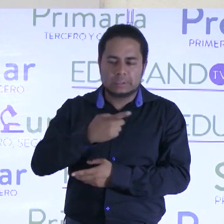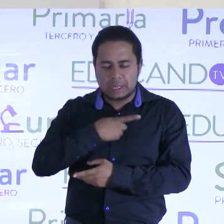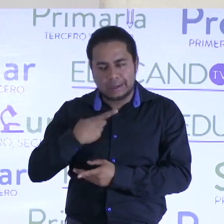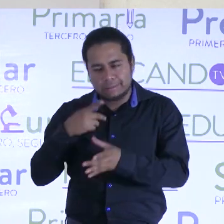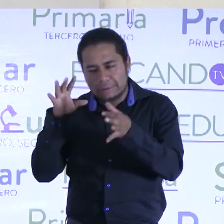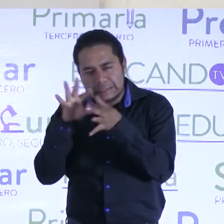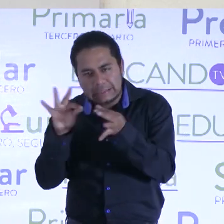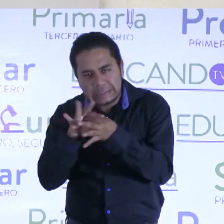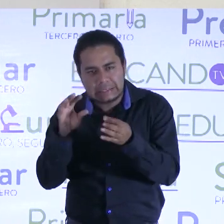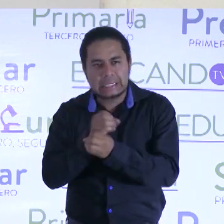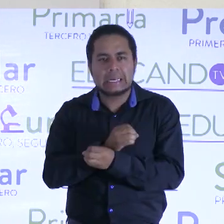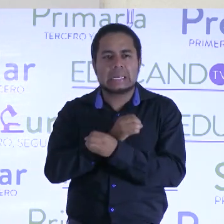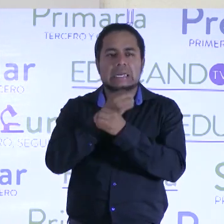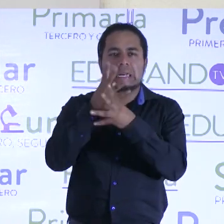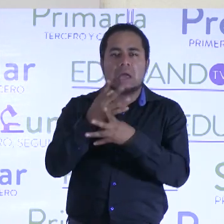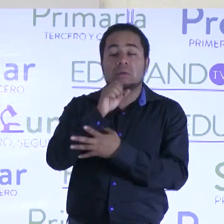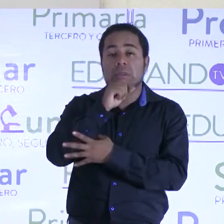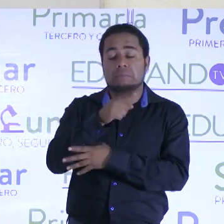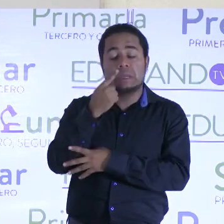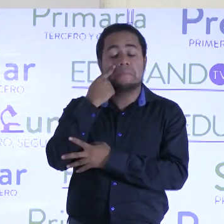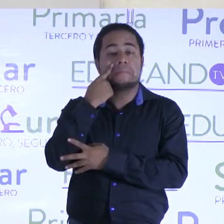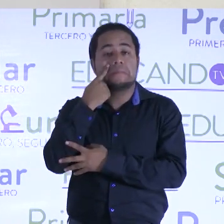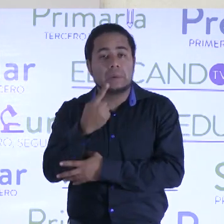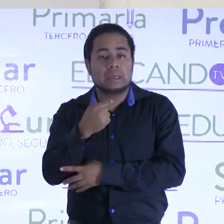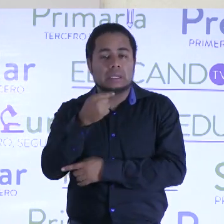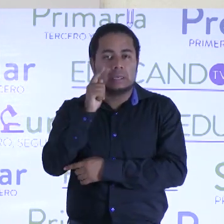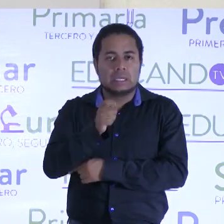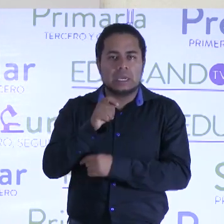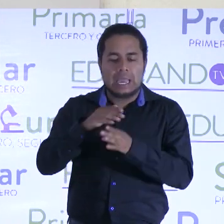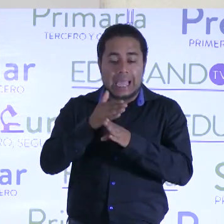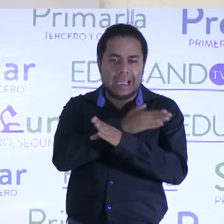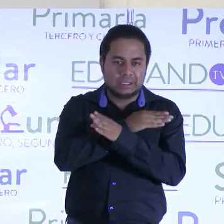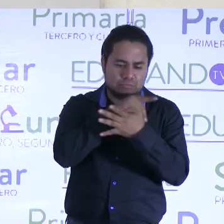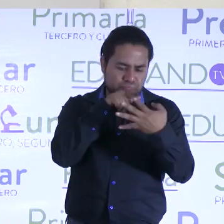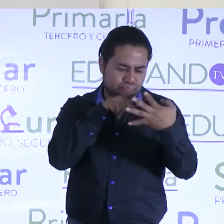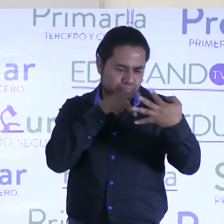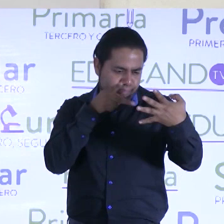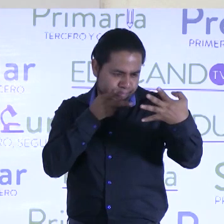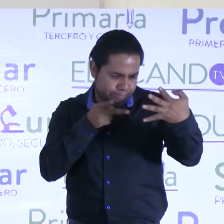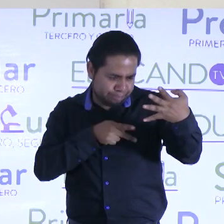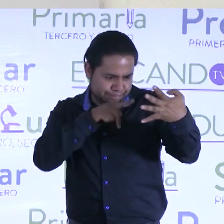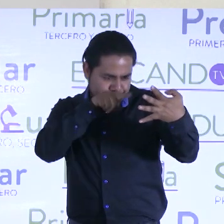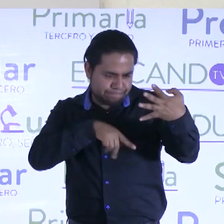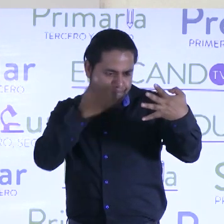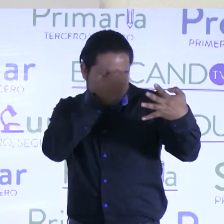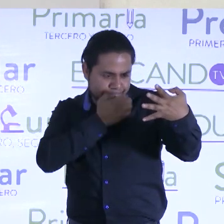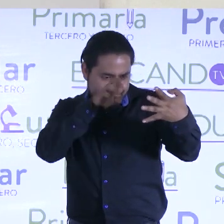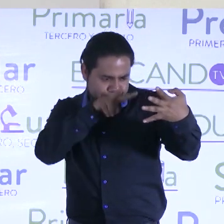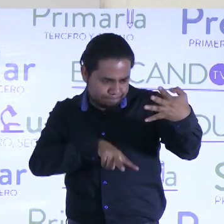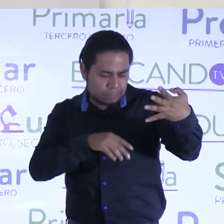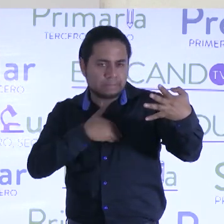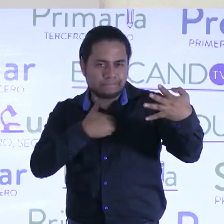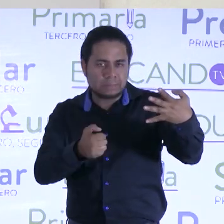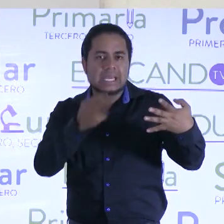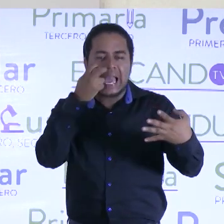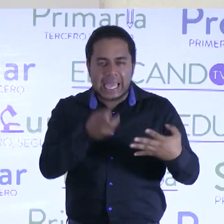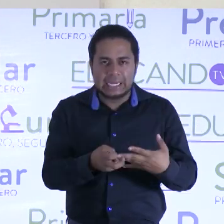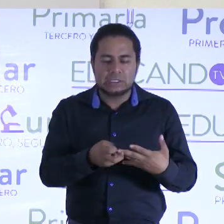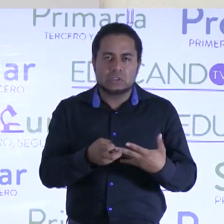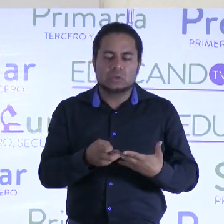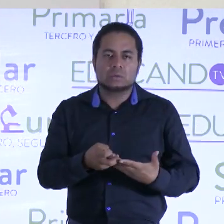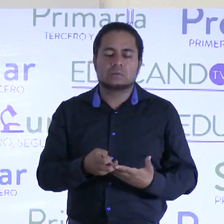y verificar, muy, muy importante, verificar nuestro guión de